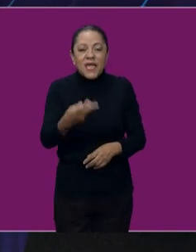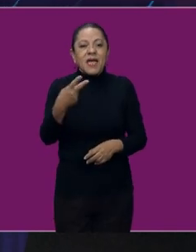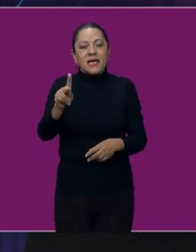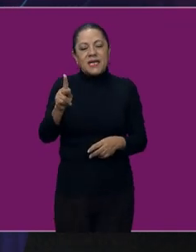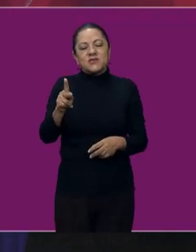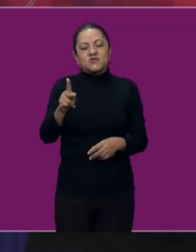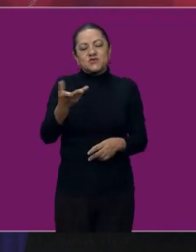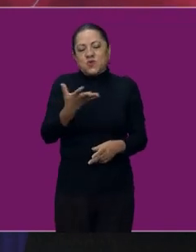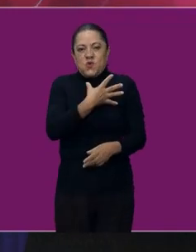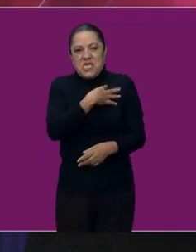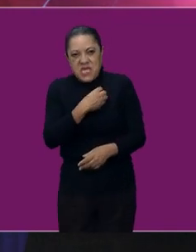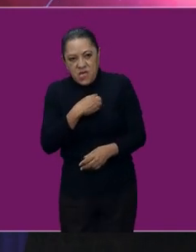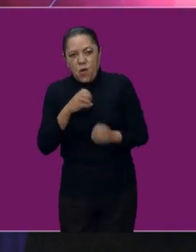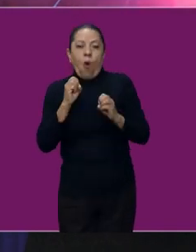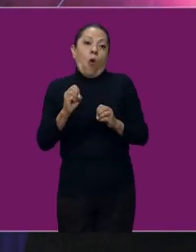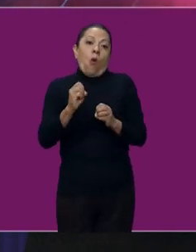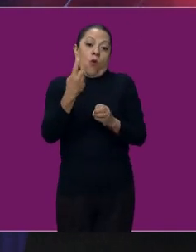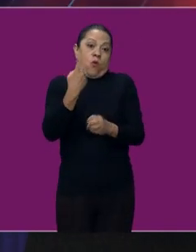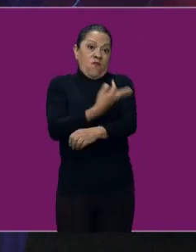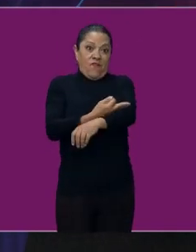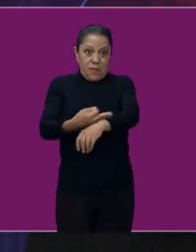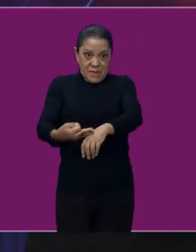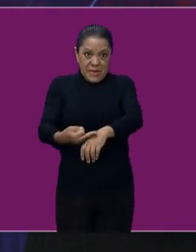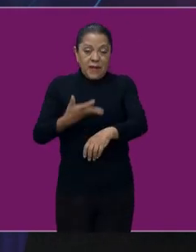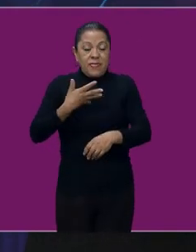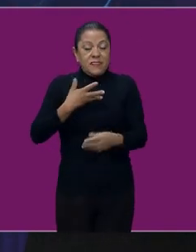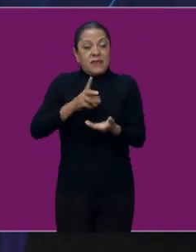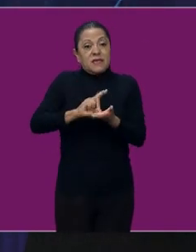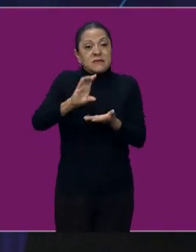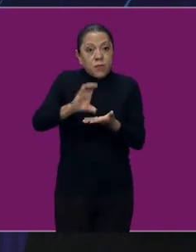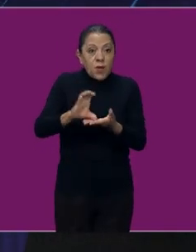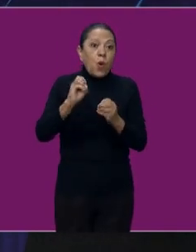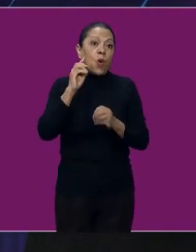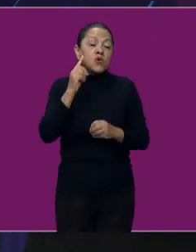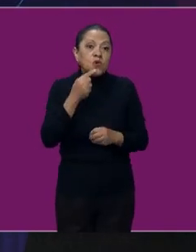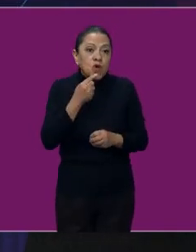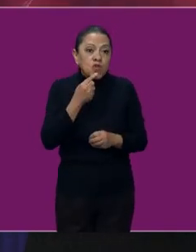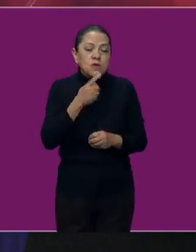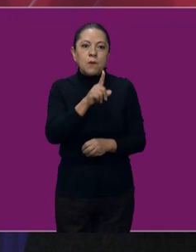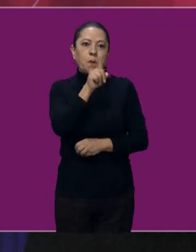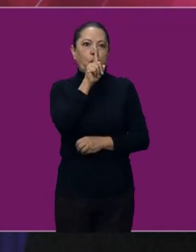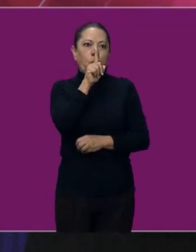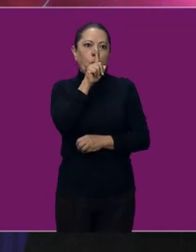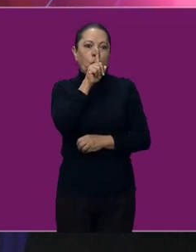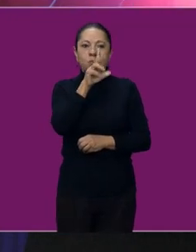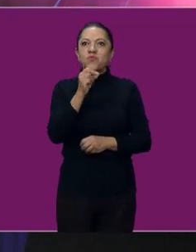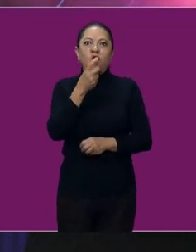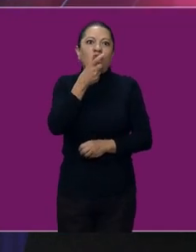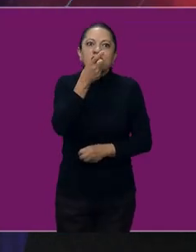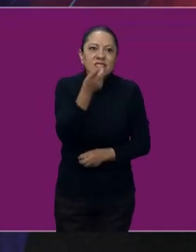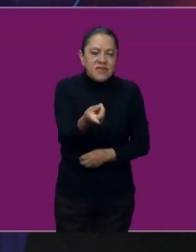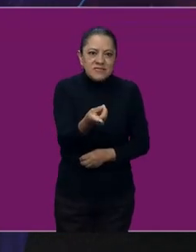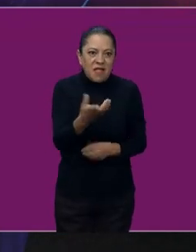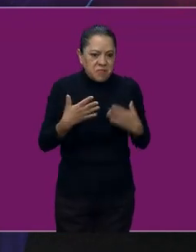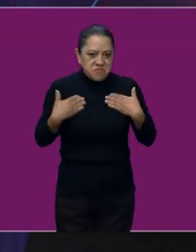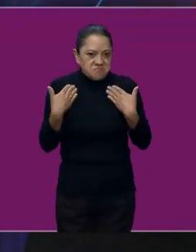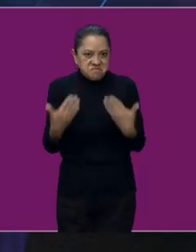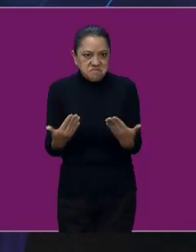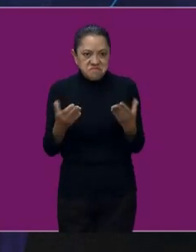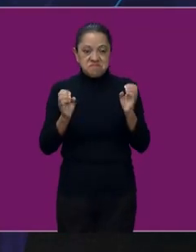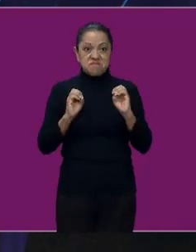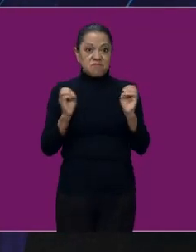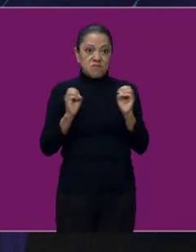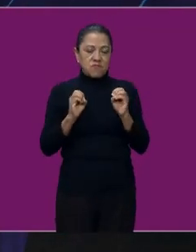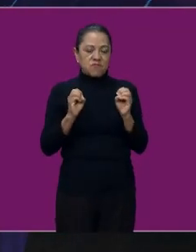siguen sin ni siquiera registrarlos entonces son personas que existen pero que no están contabilizadas y bueno además